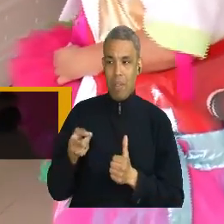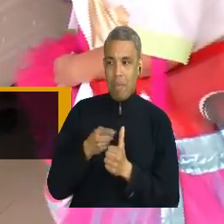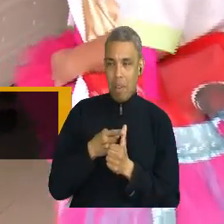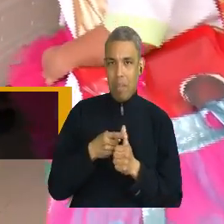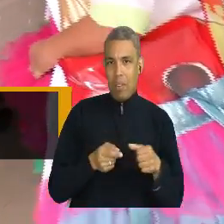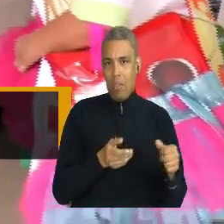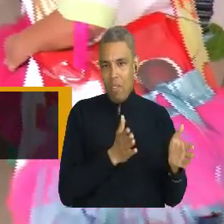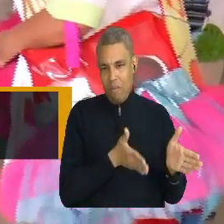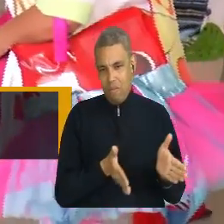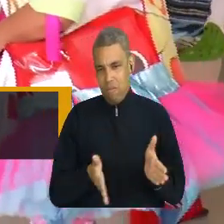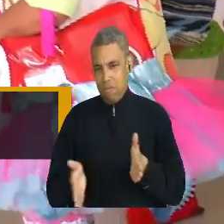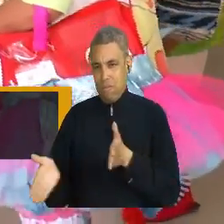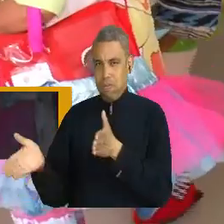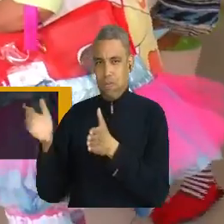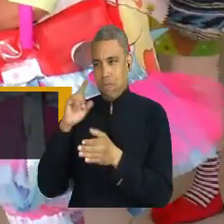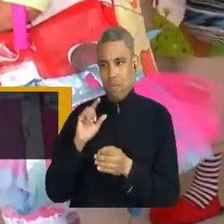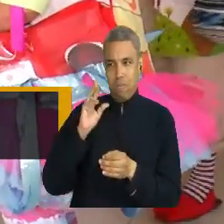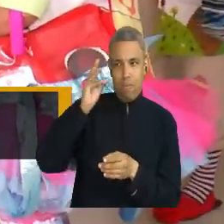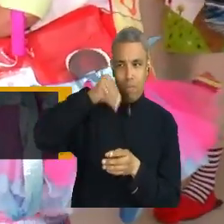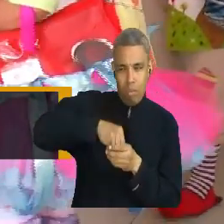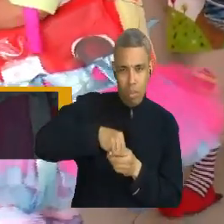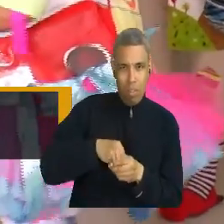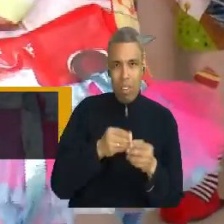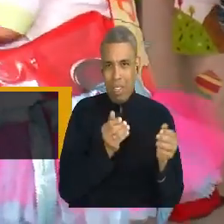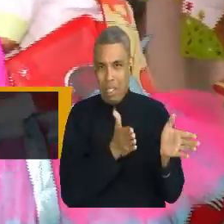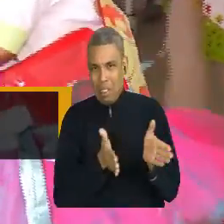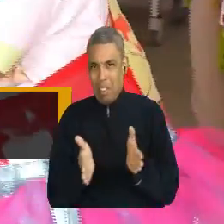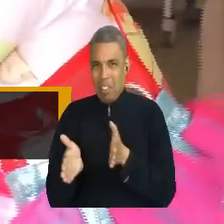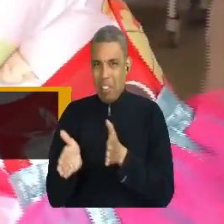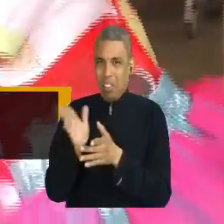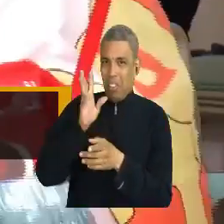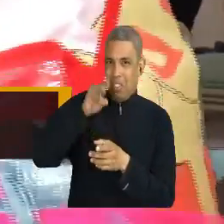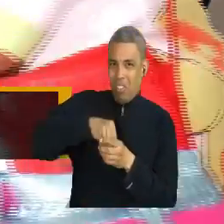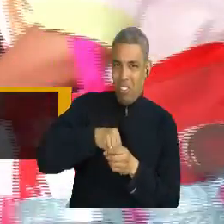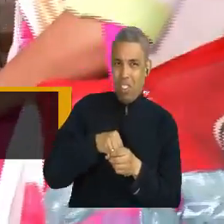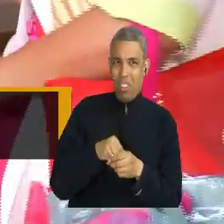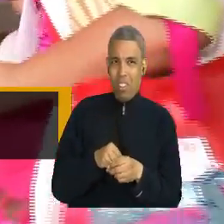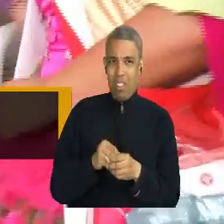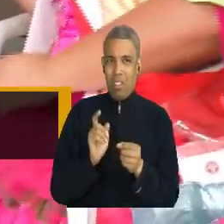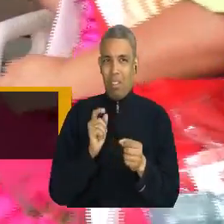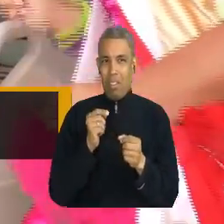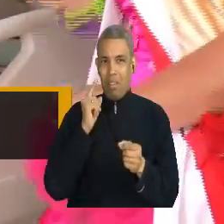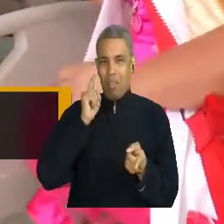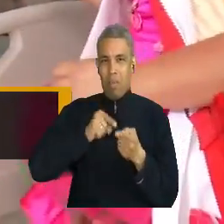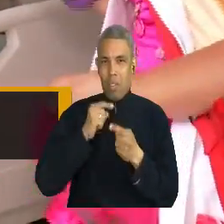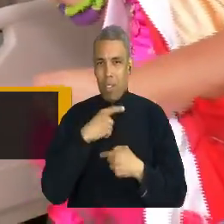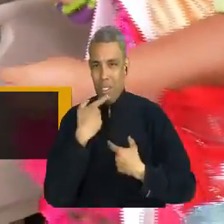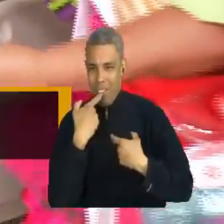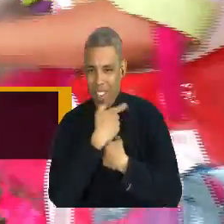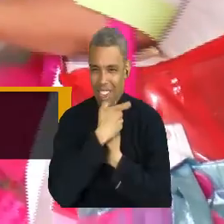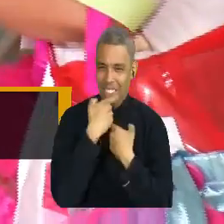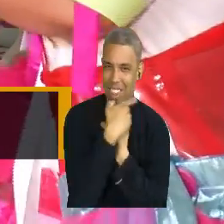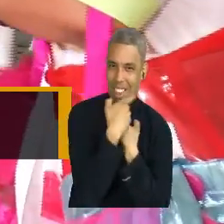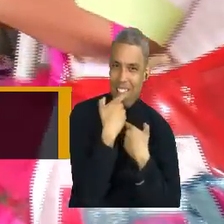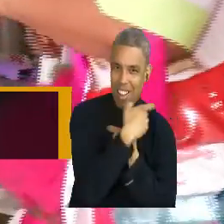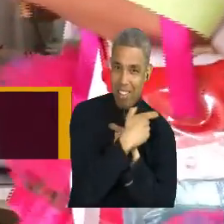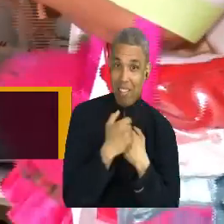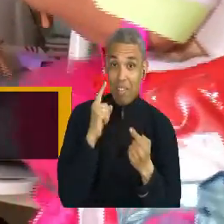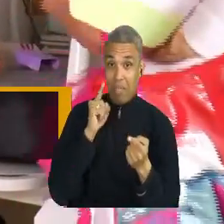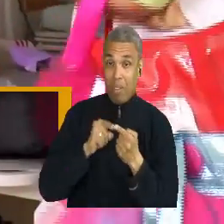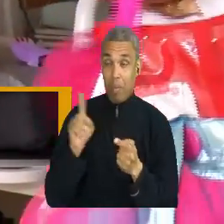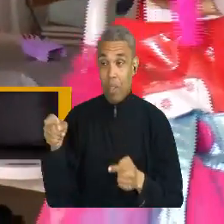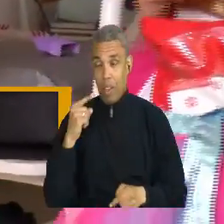ve enfermedad, uno ve la posibilidad de hacerles sacar una sonrisa, no, entonces pero, tranquila la, que uno no... No, pero mira, el charquito en mis ojos es como de